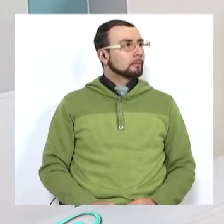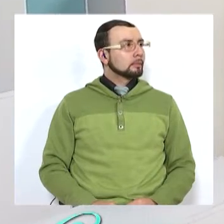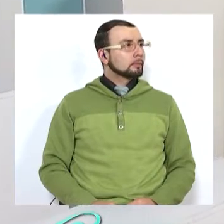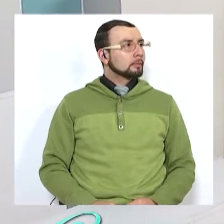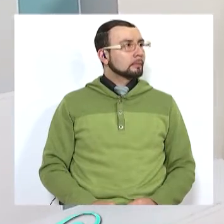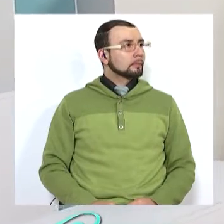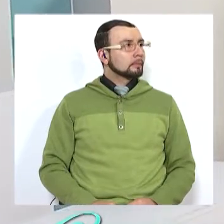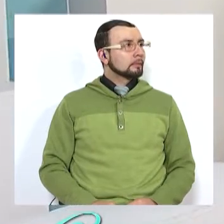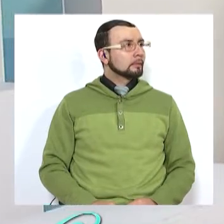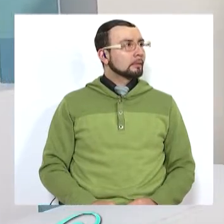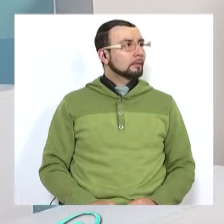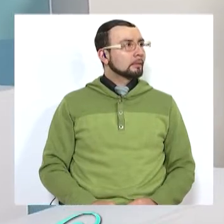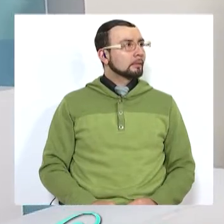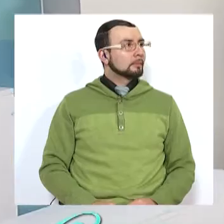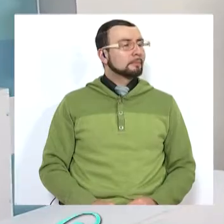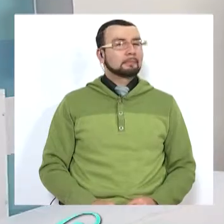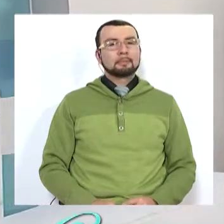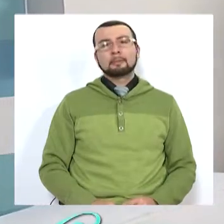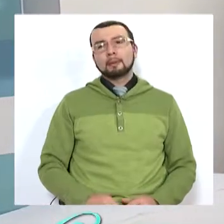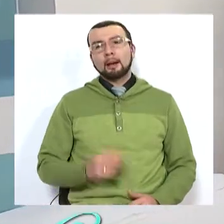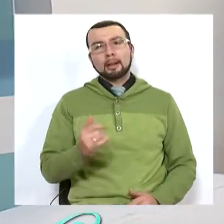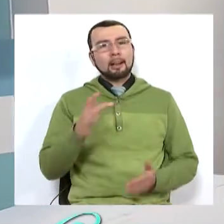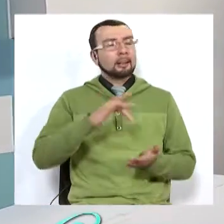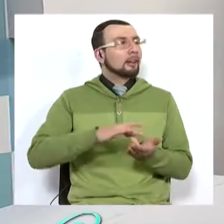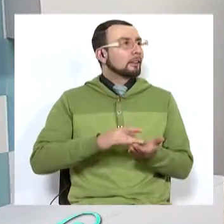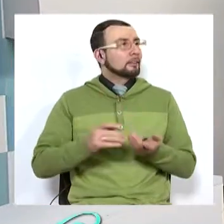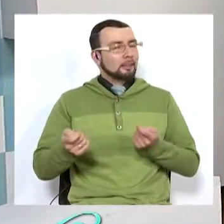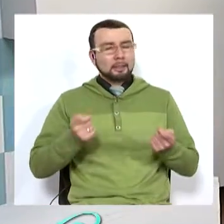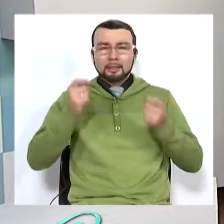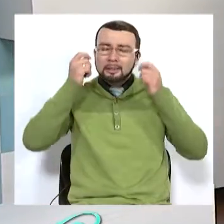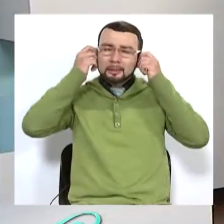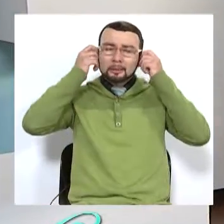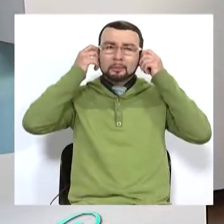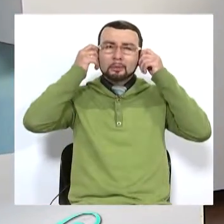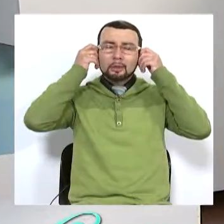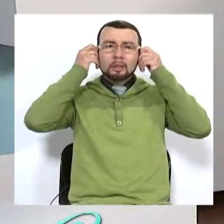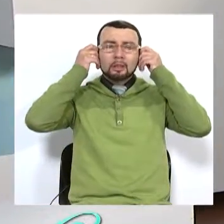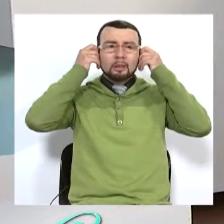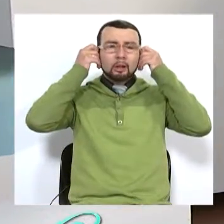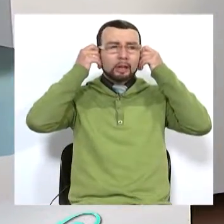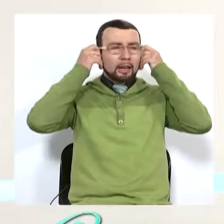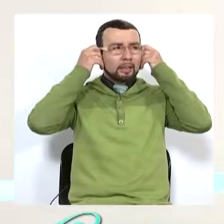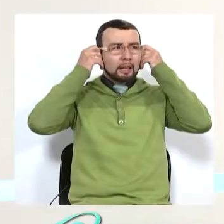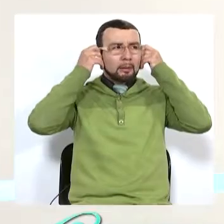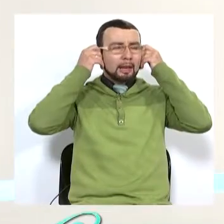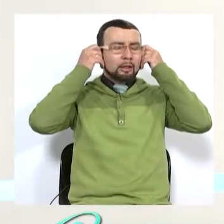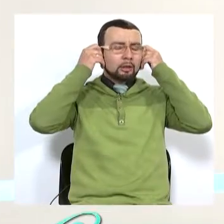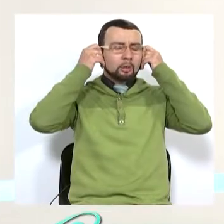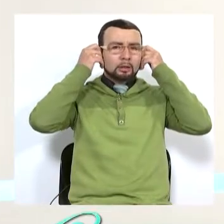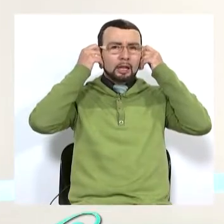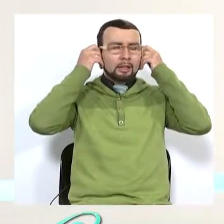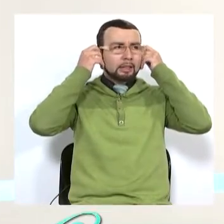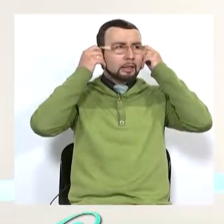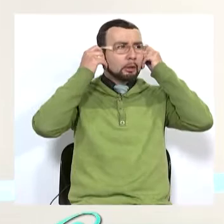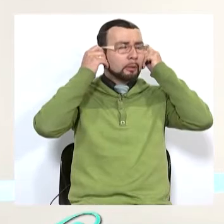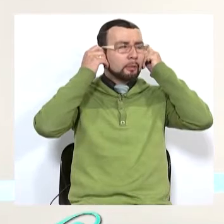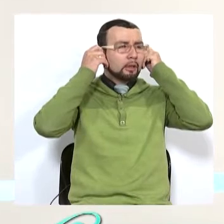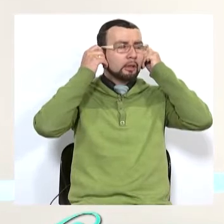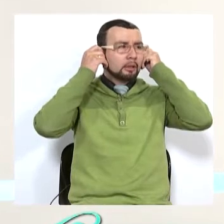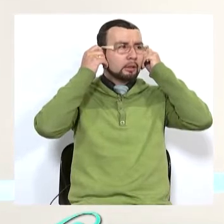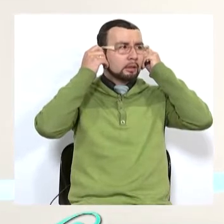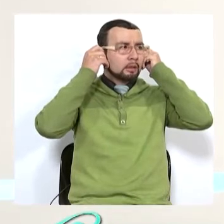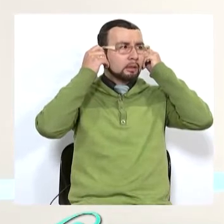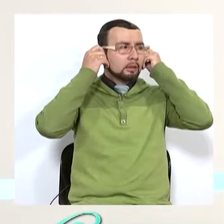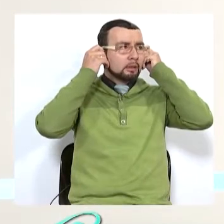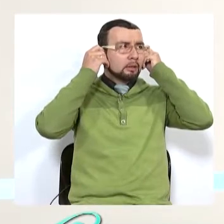Muchas gracias por estar nuevamente con nosotros en una nueva edición de Conexión Vital, un programa de prevención y educación en salud que no pretende reemplazar una consulta